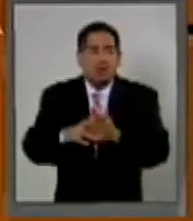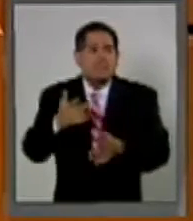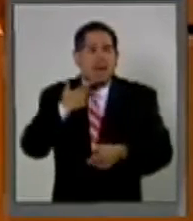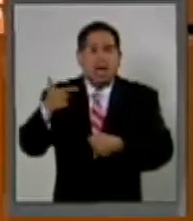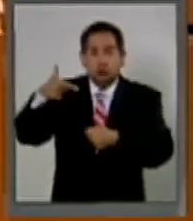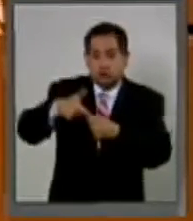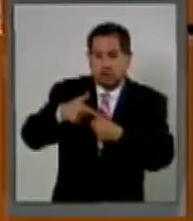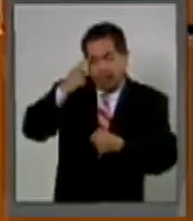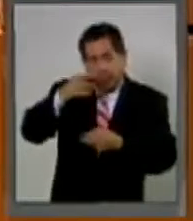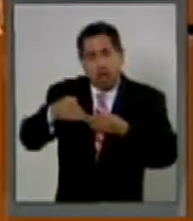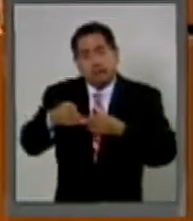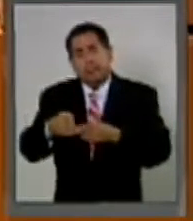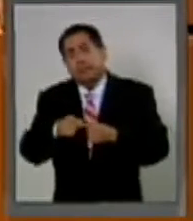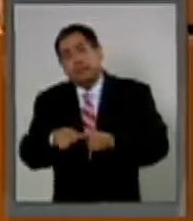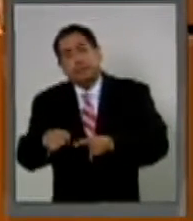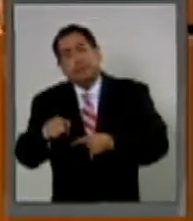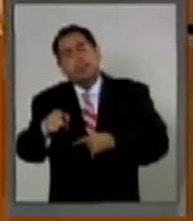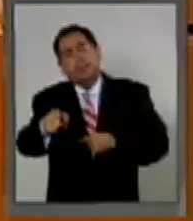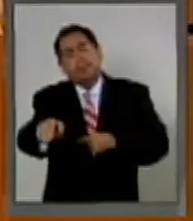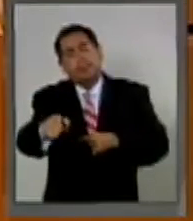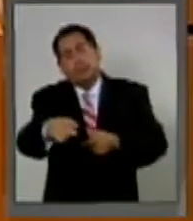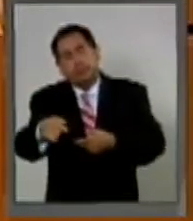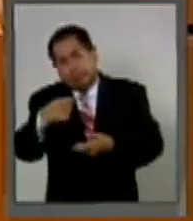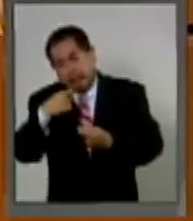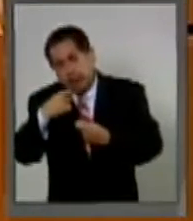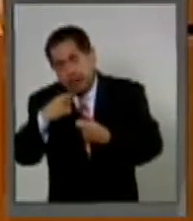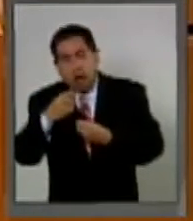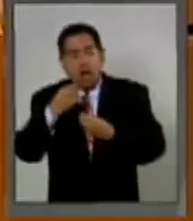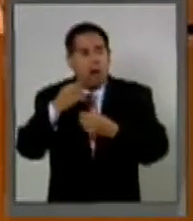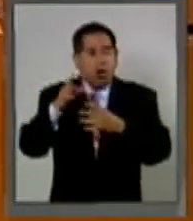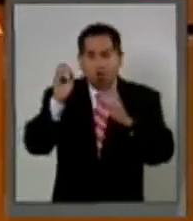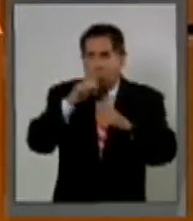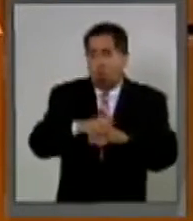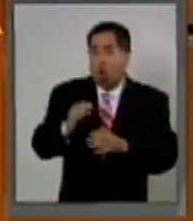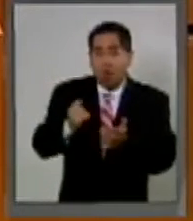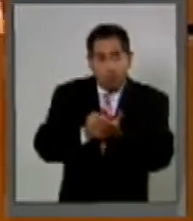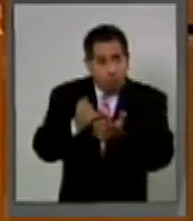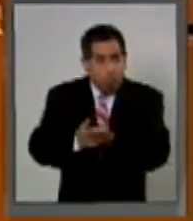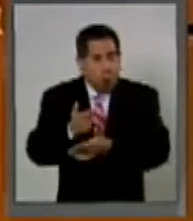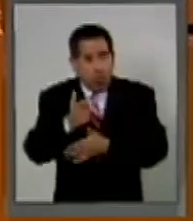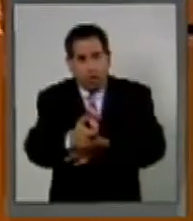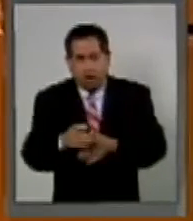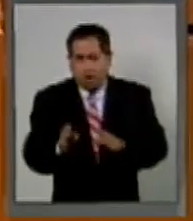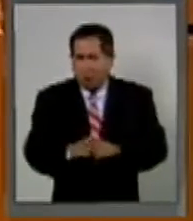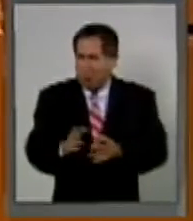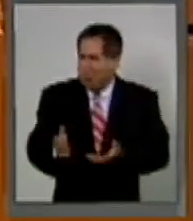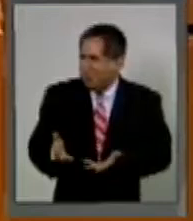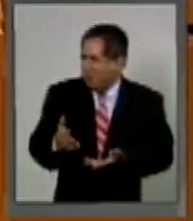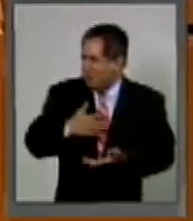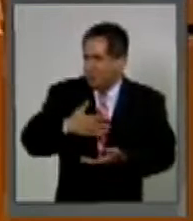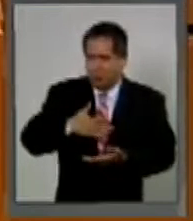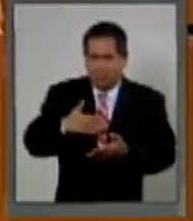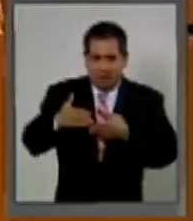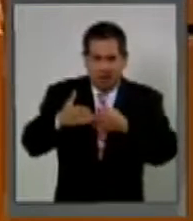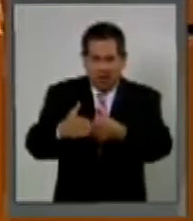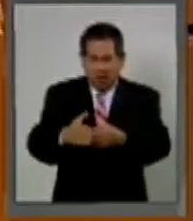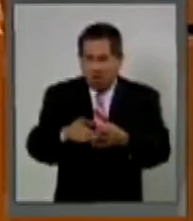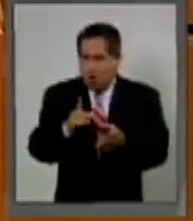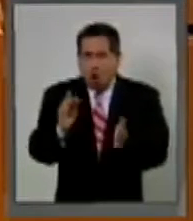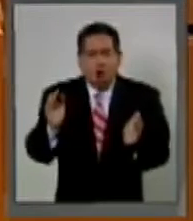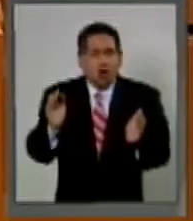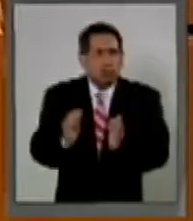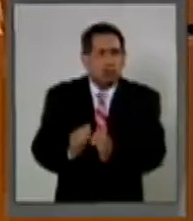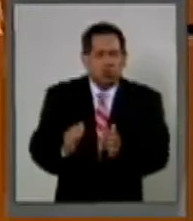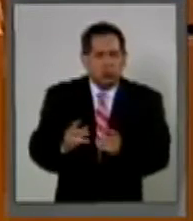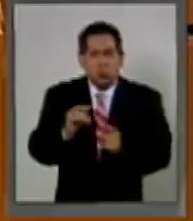los derechos que deben derogar los pequeños pescadores, aun cuando sus embarcaciones no corresponden